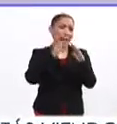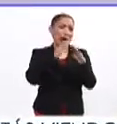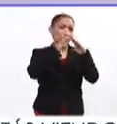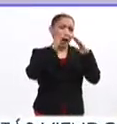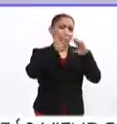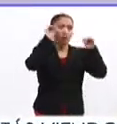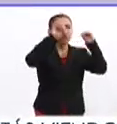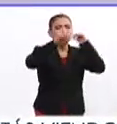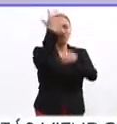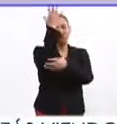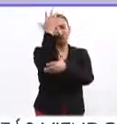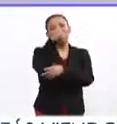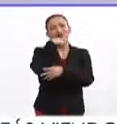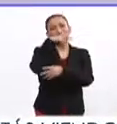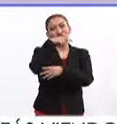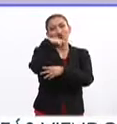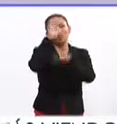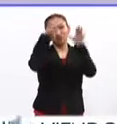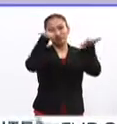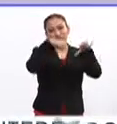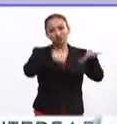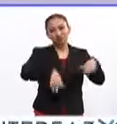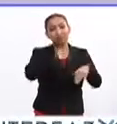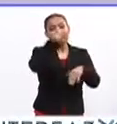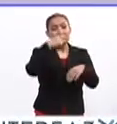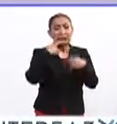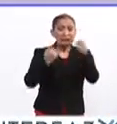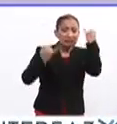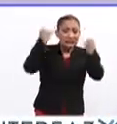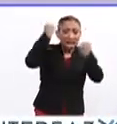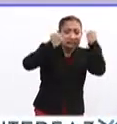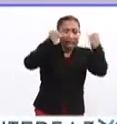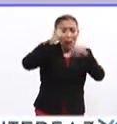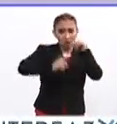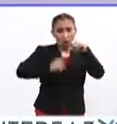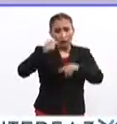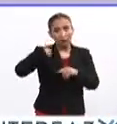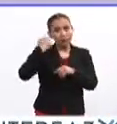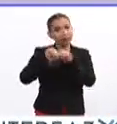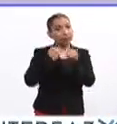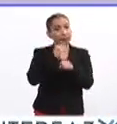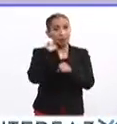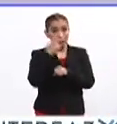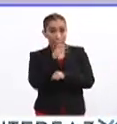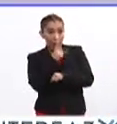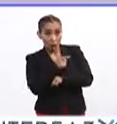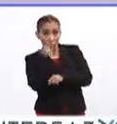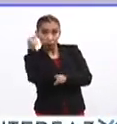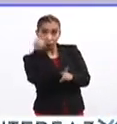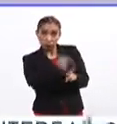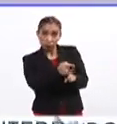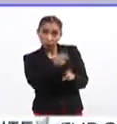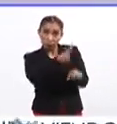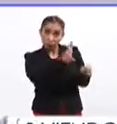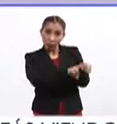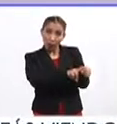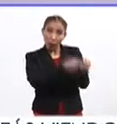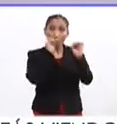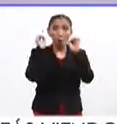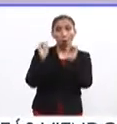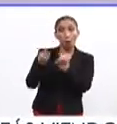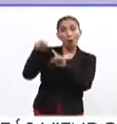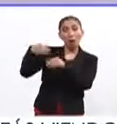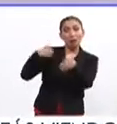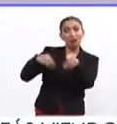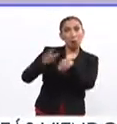un arbolito de Navidad, un árbol navideño. El debate, pues que lleva décadas, es si es más conveniente tener uno natural o